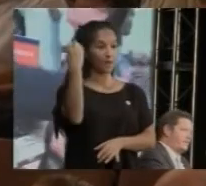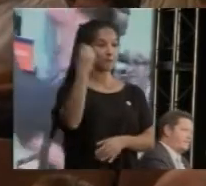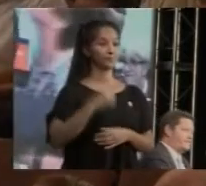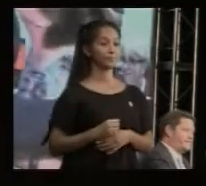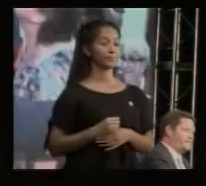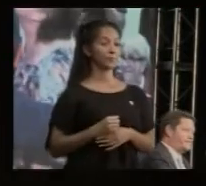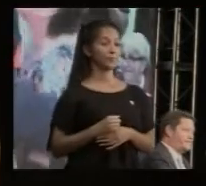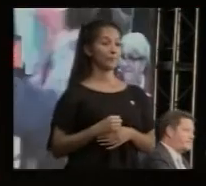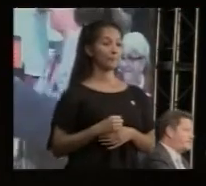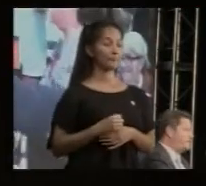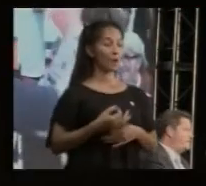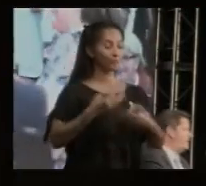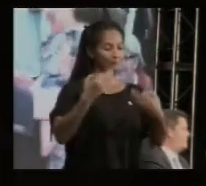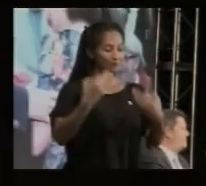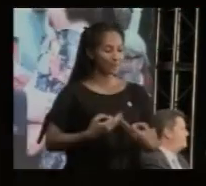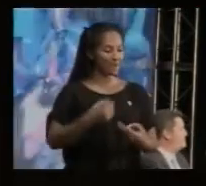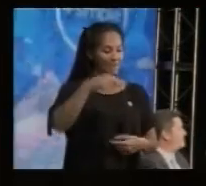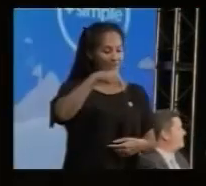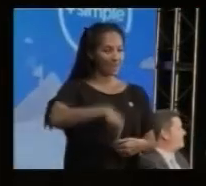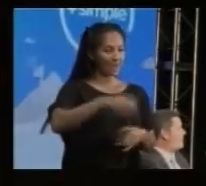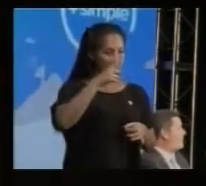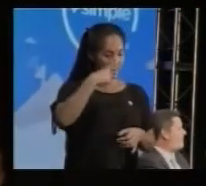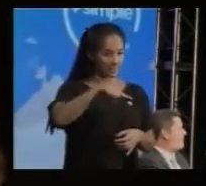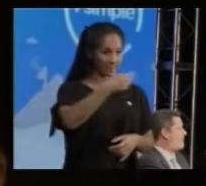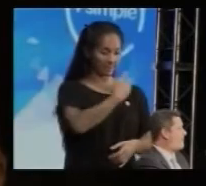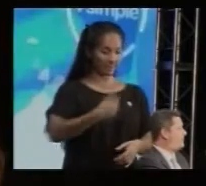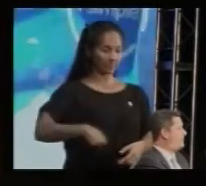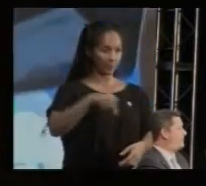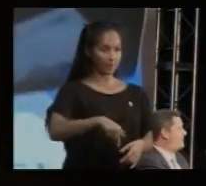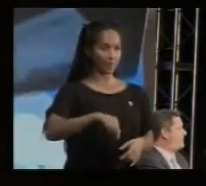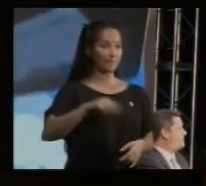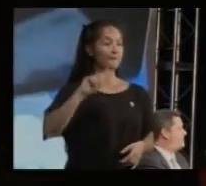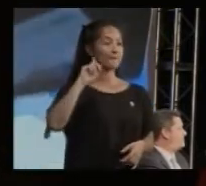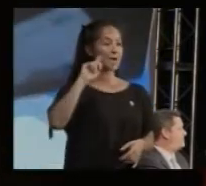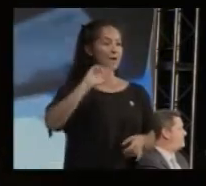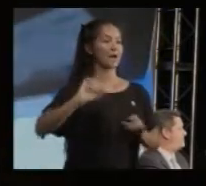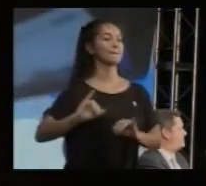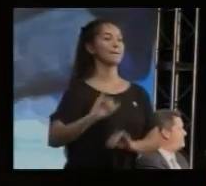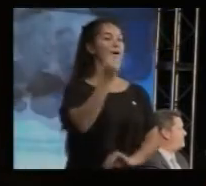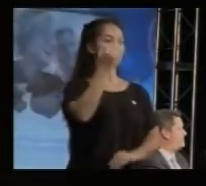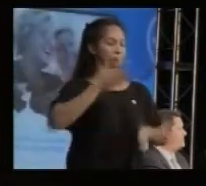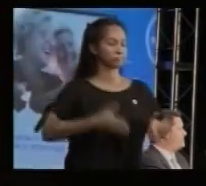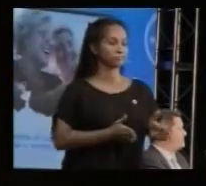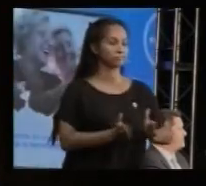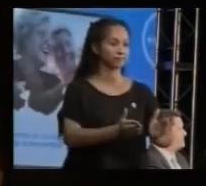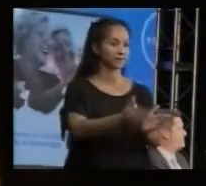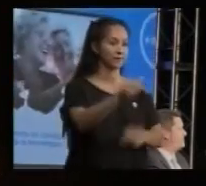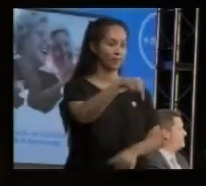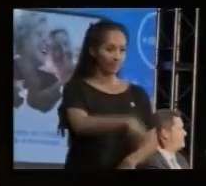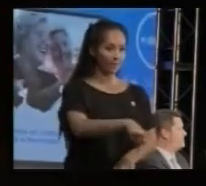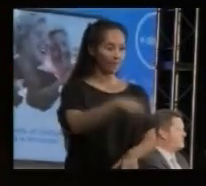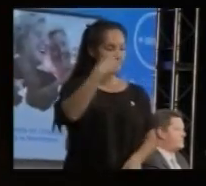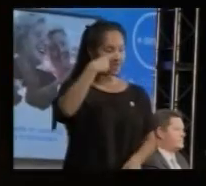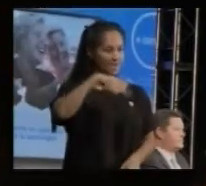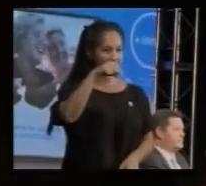asegurar que al final de esta gestión Paraná va a estar a la altura de las mejores ciudades en cuanto a accesos viales. Este año